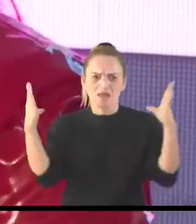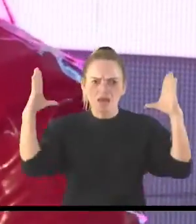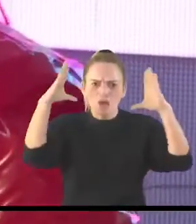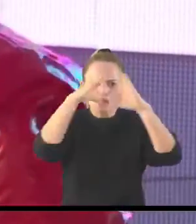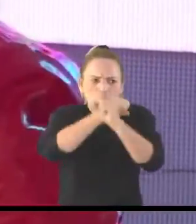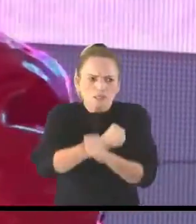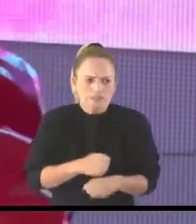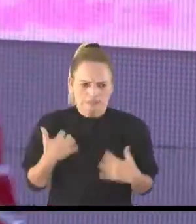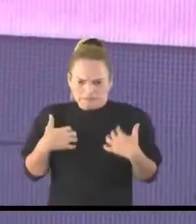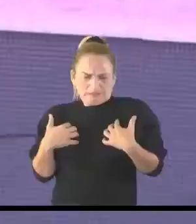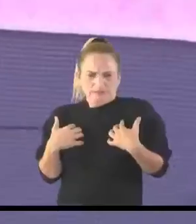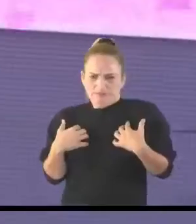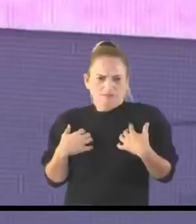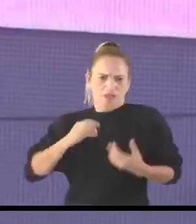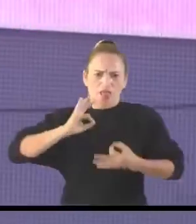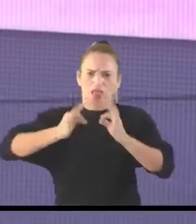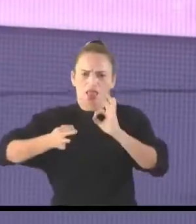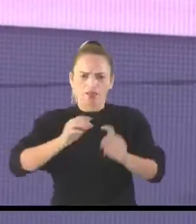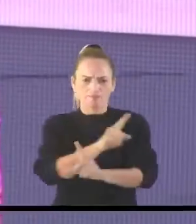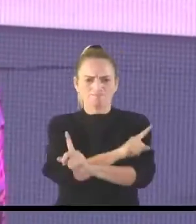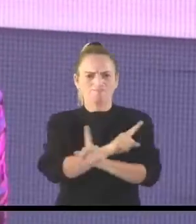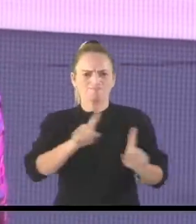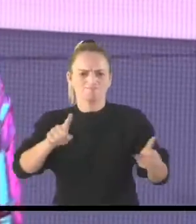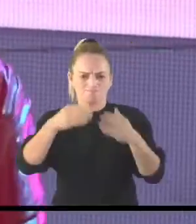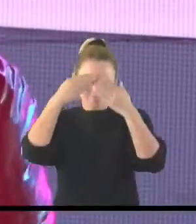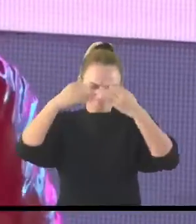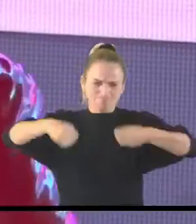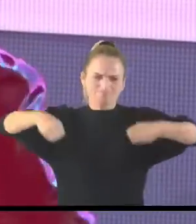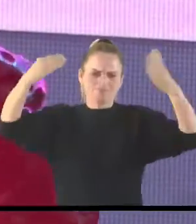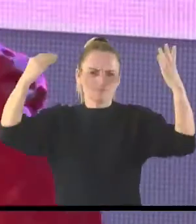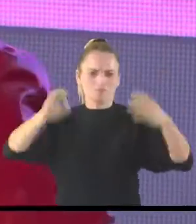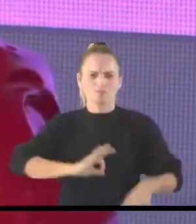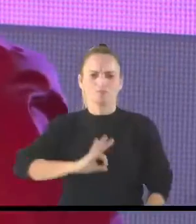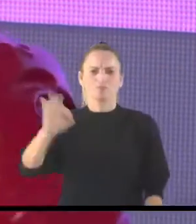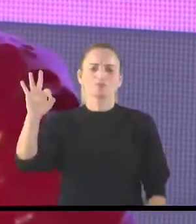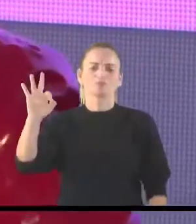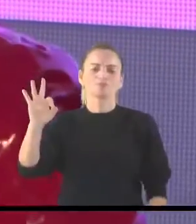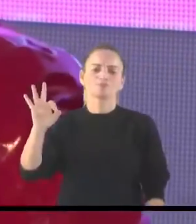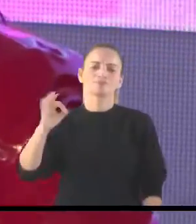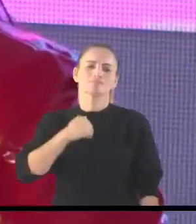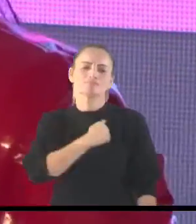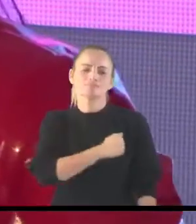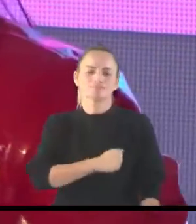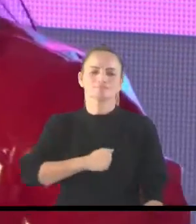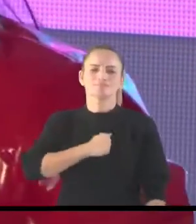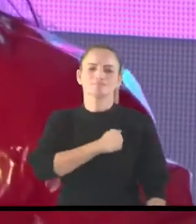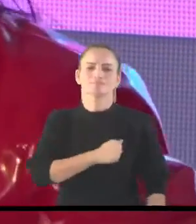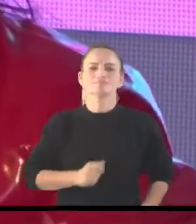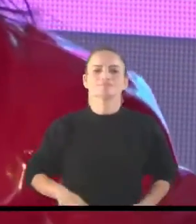tantas injusticias. En los pueblos hay como Mapiripán.